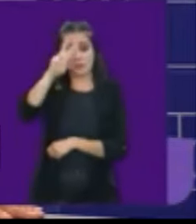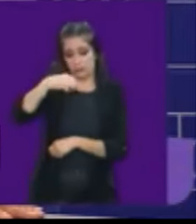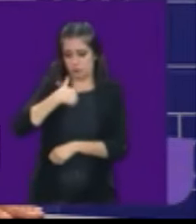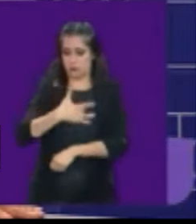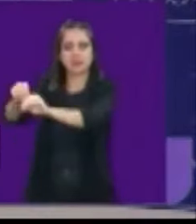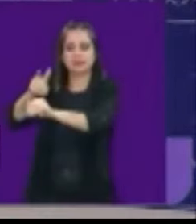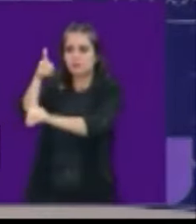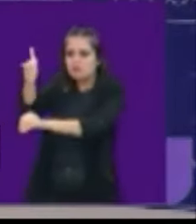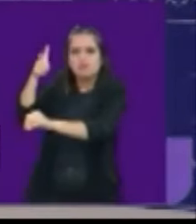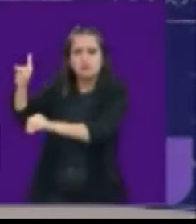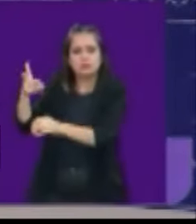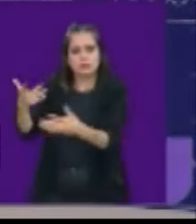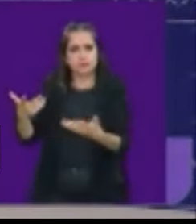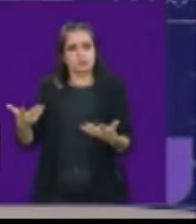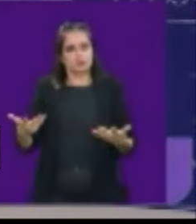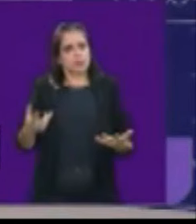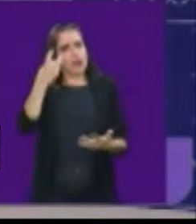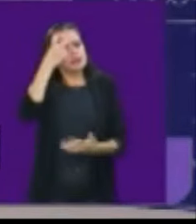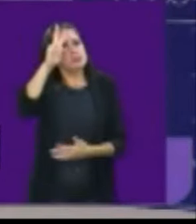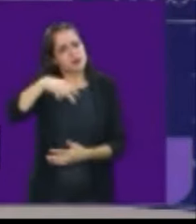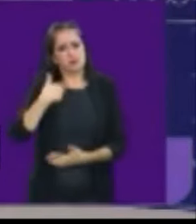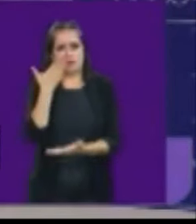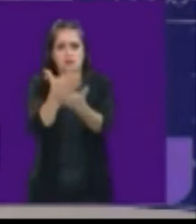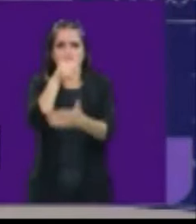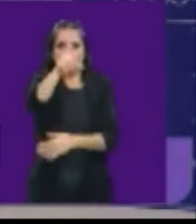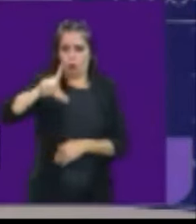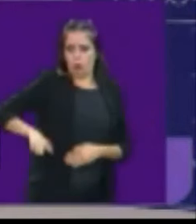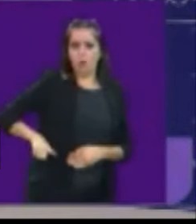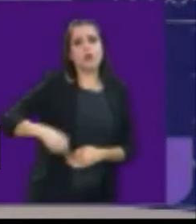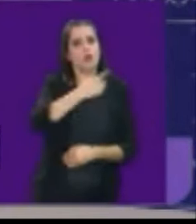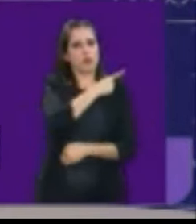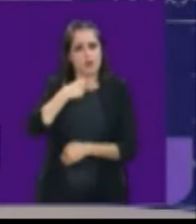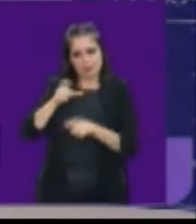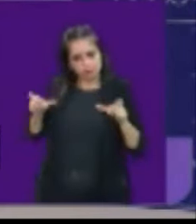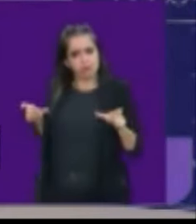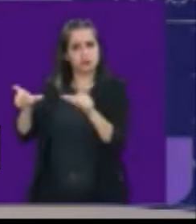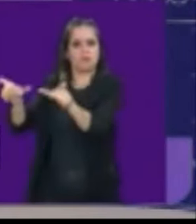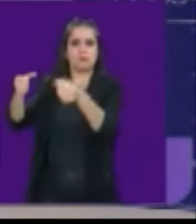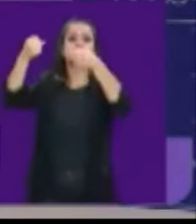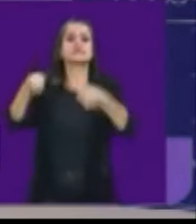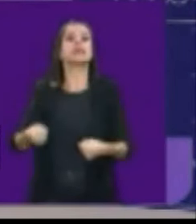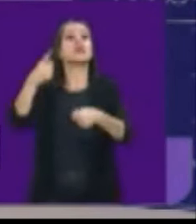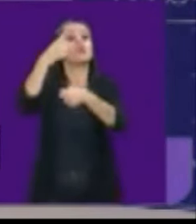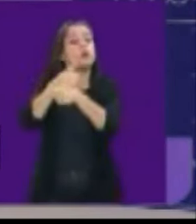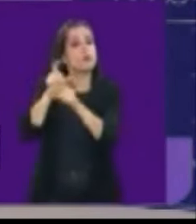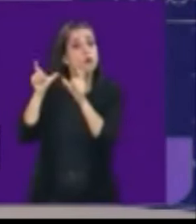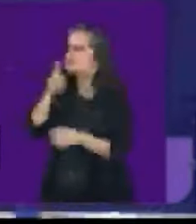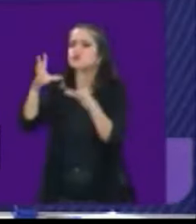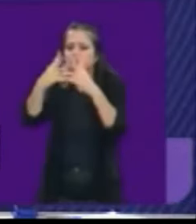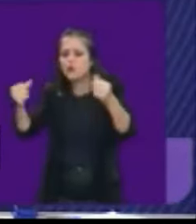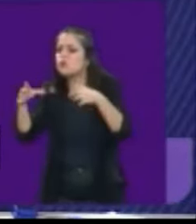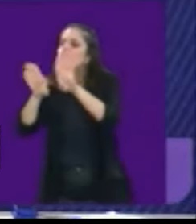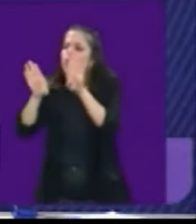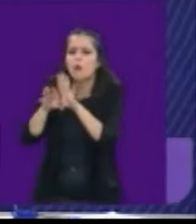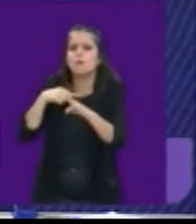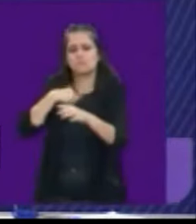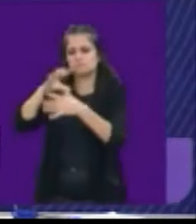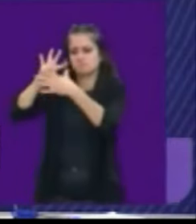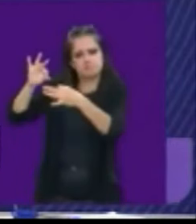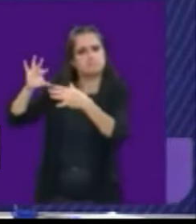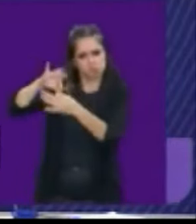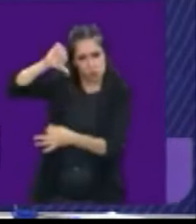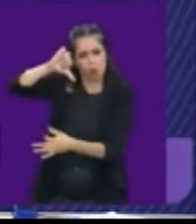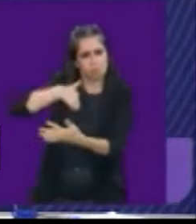porro, que son jóvenes en la cárcel. Que además eso simplemente hay una cantidad legal que se puede portar. Pues